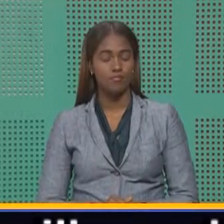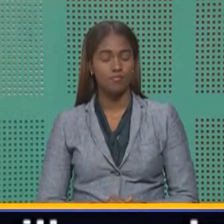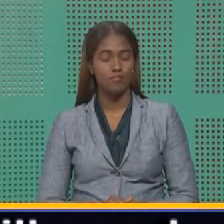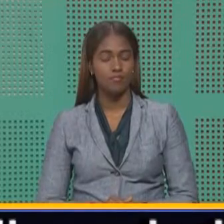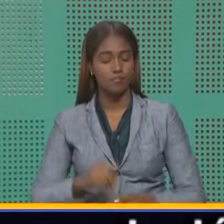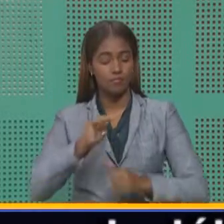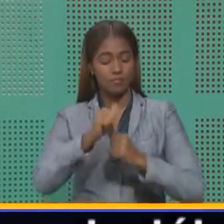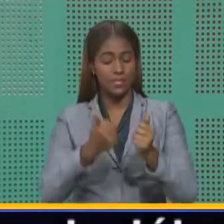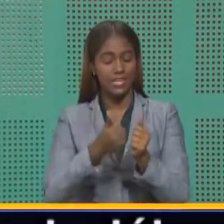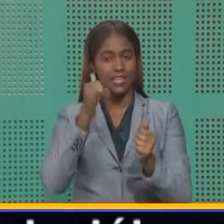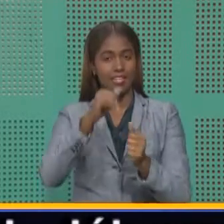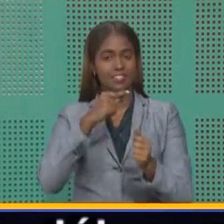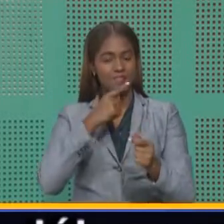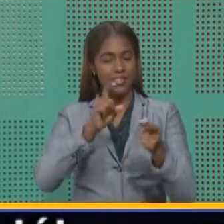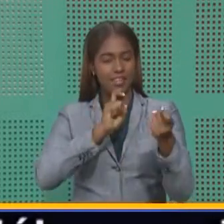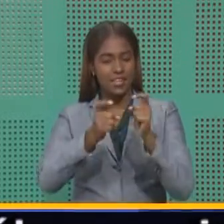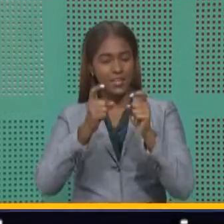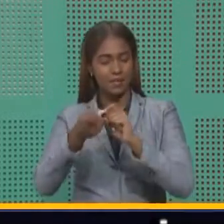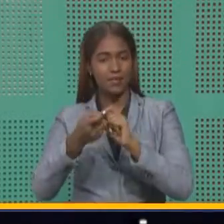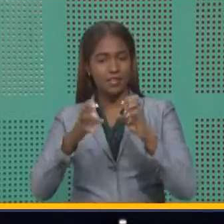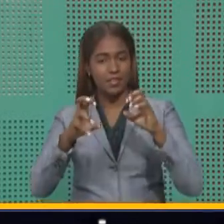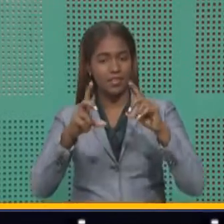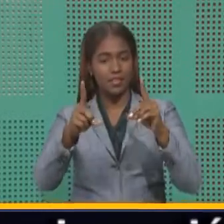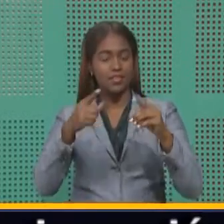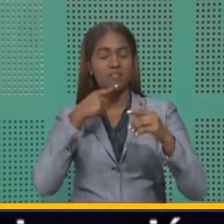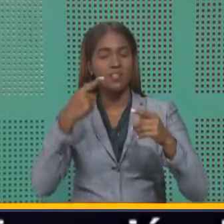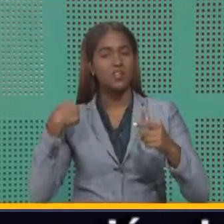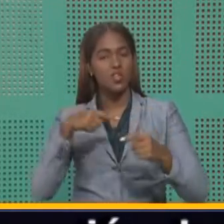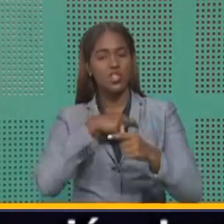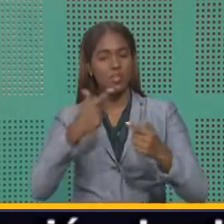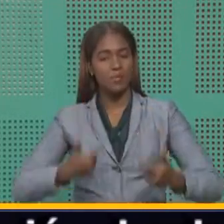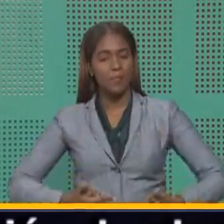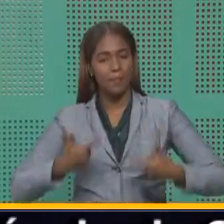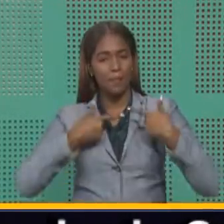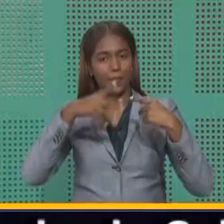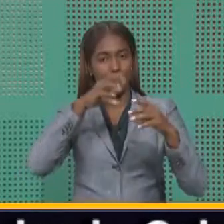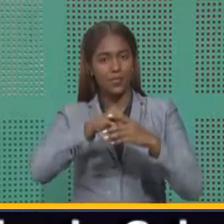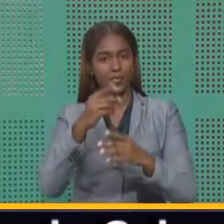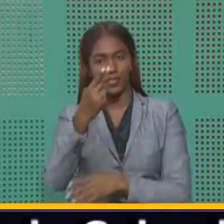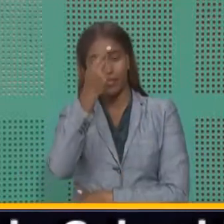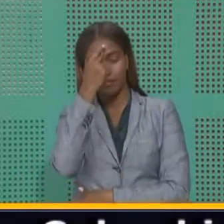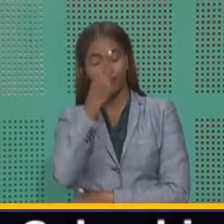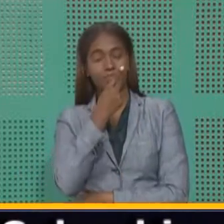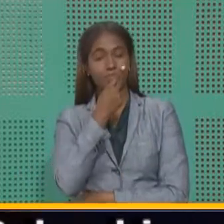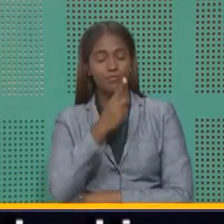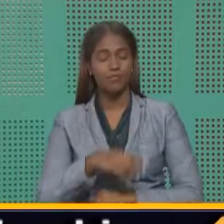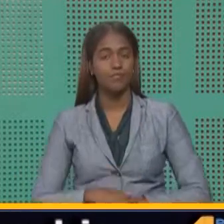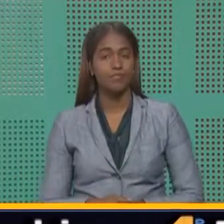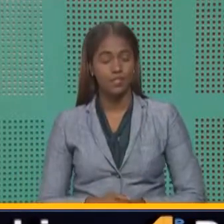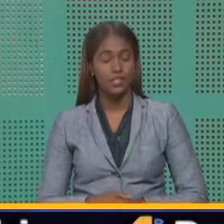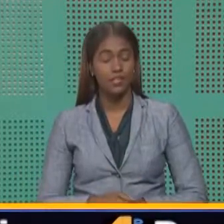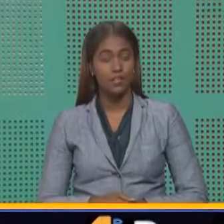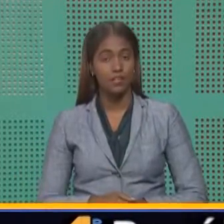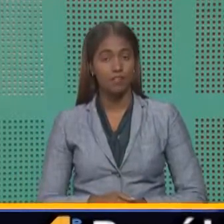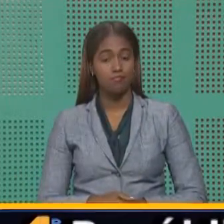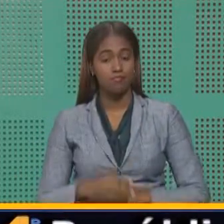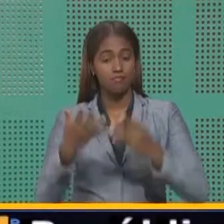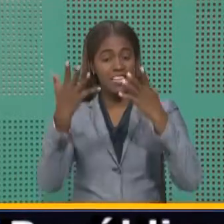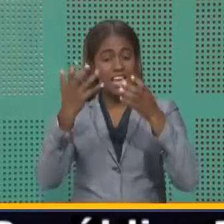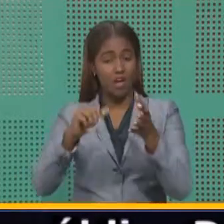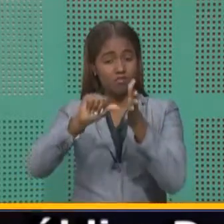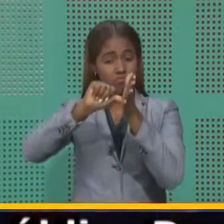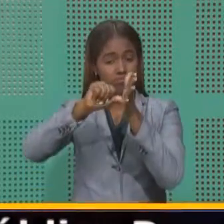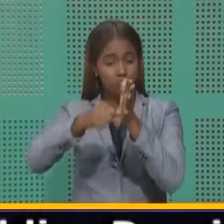esa es la evolución educativa que vivimos en la república dominicana yo lo quiero reiterar